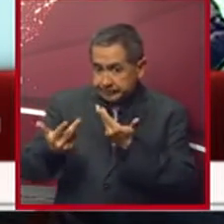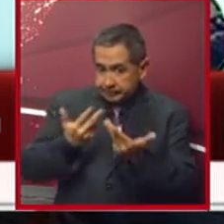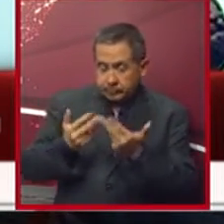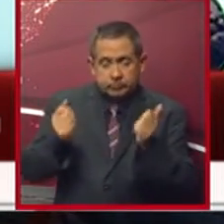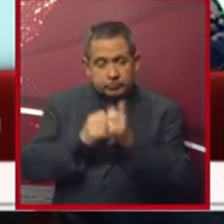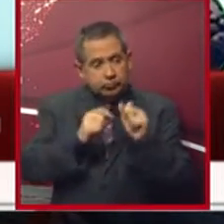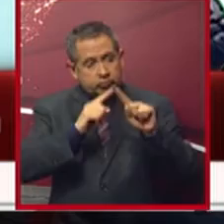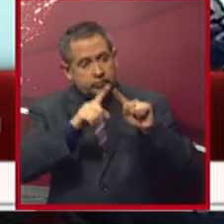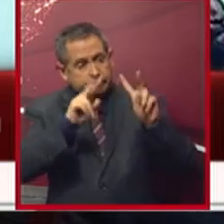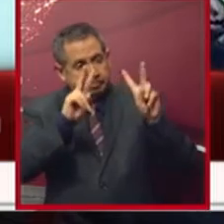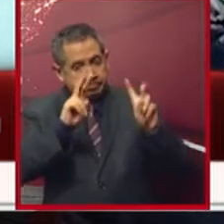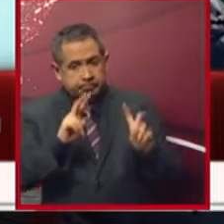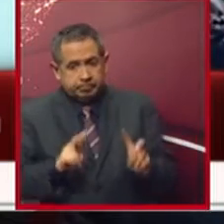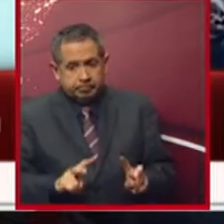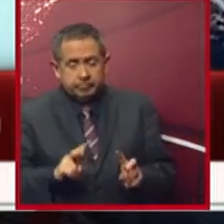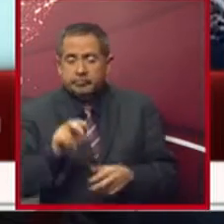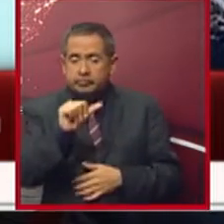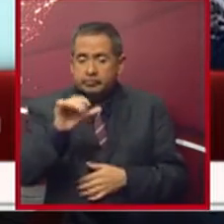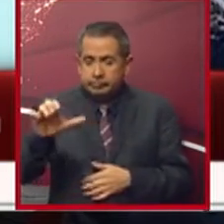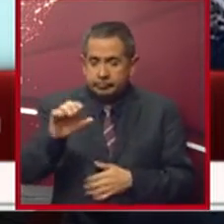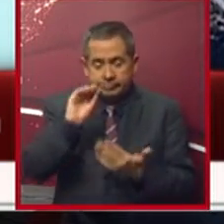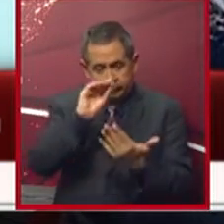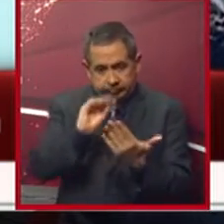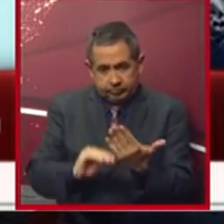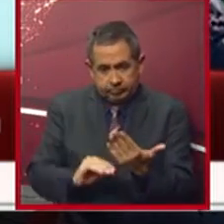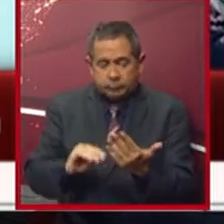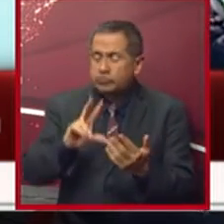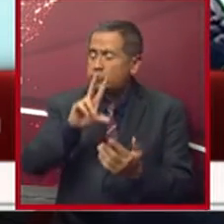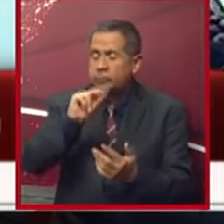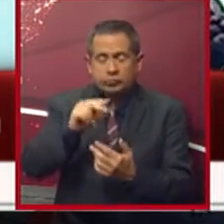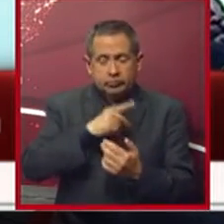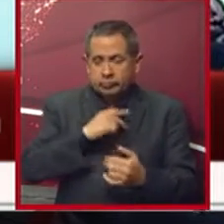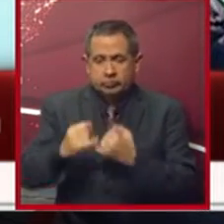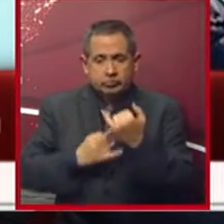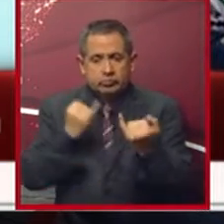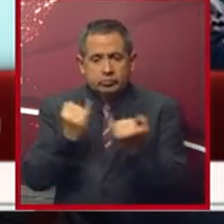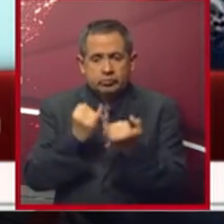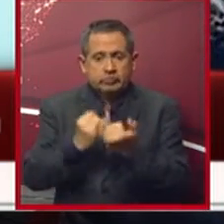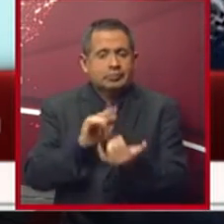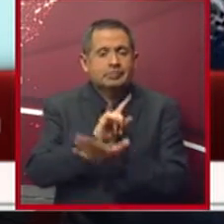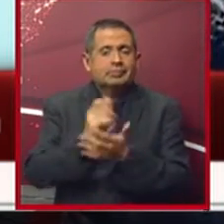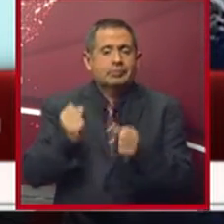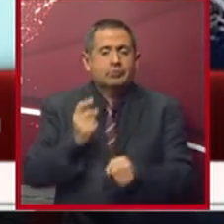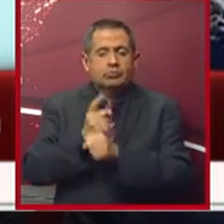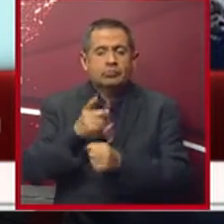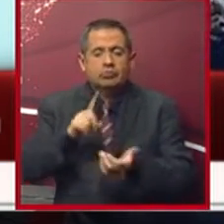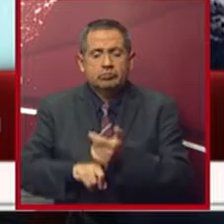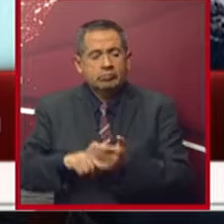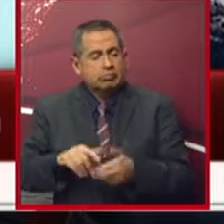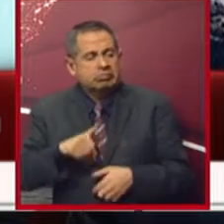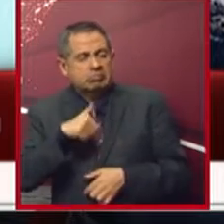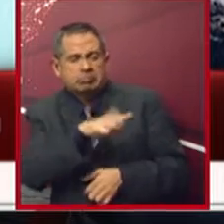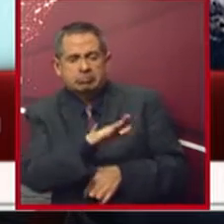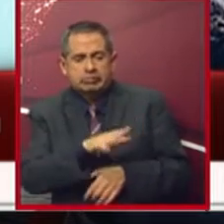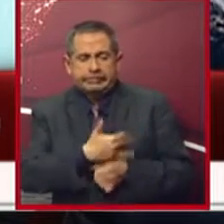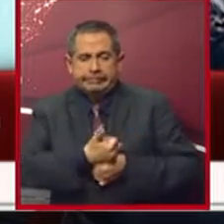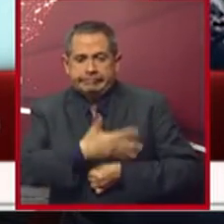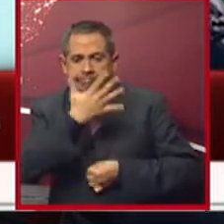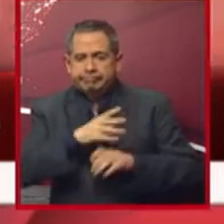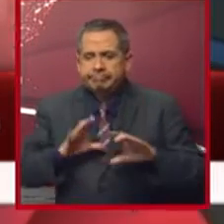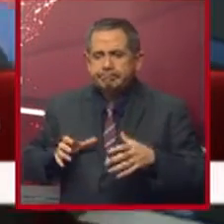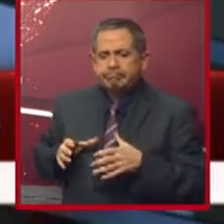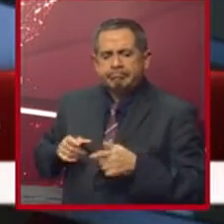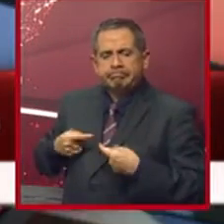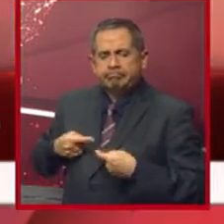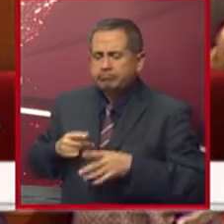estén los distintos actores de sociedad civil. No vayamos a hacer lo mismo que cuando la Ley de Seguridad Interior, que los corrimos porque nos incomodaron sus